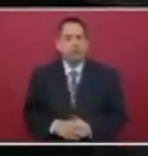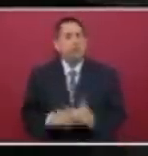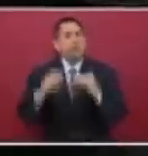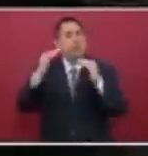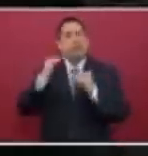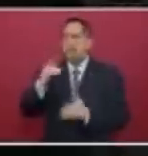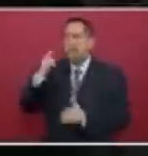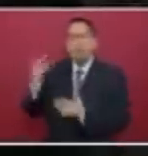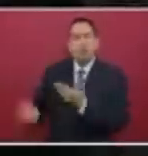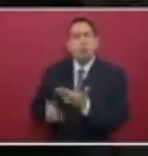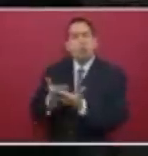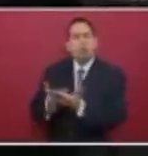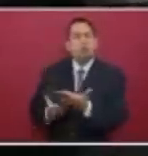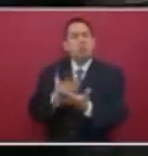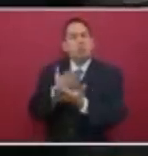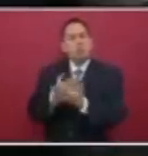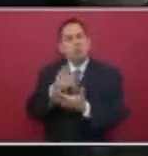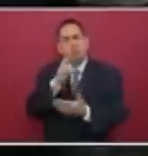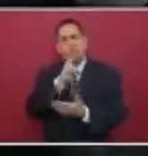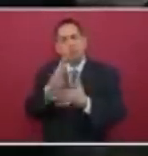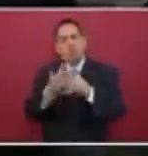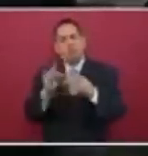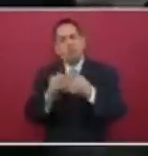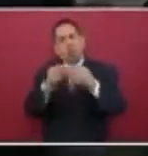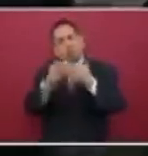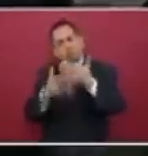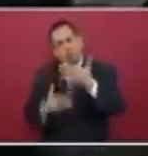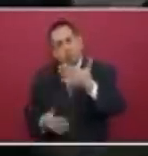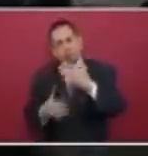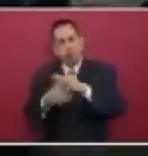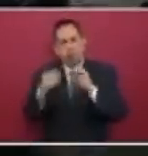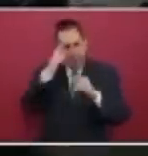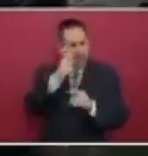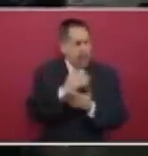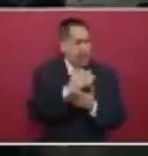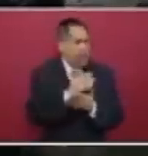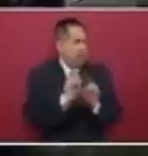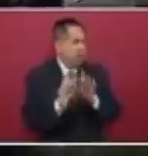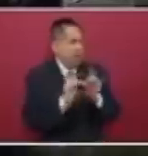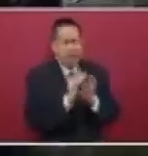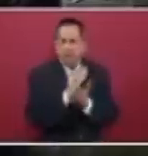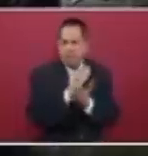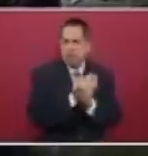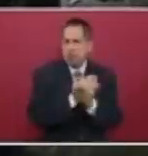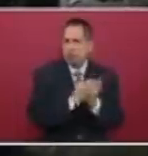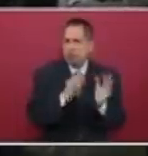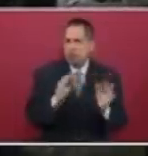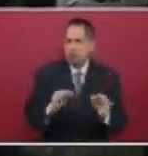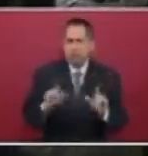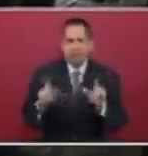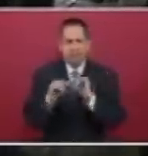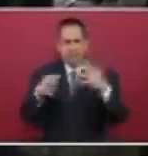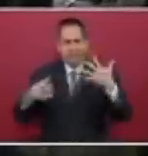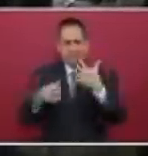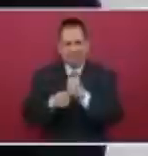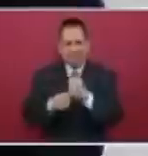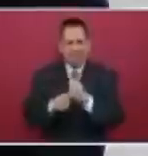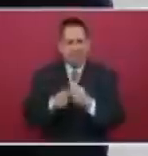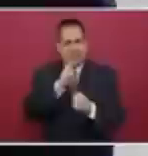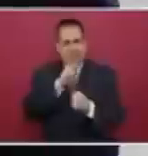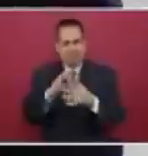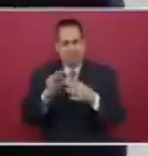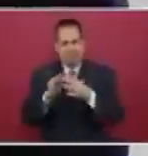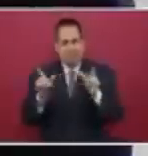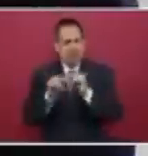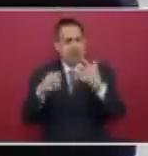de solución y de mitigación que se están planeando las voy a resumir muy rápidamente